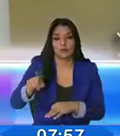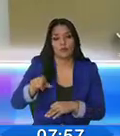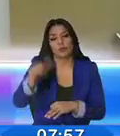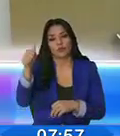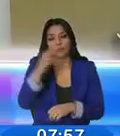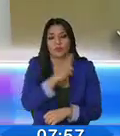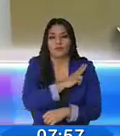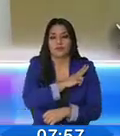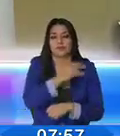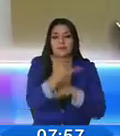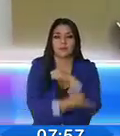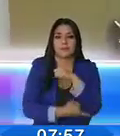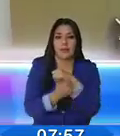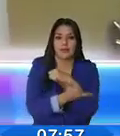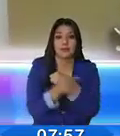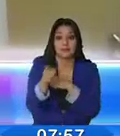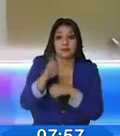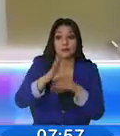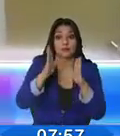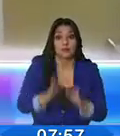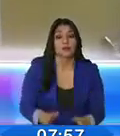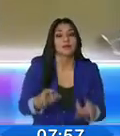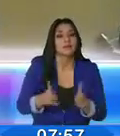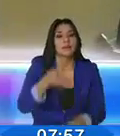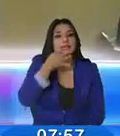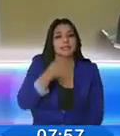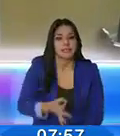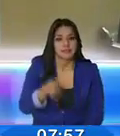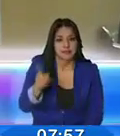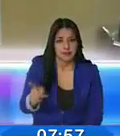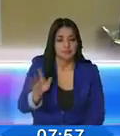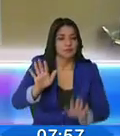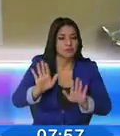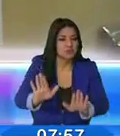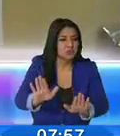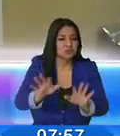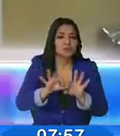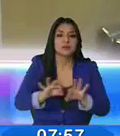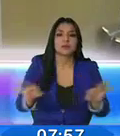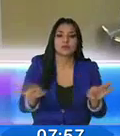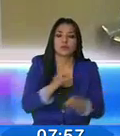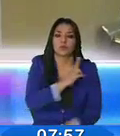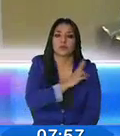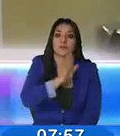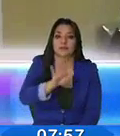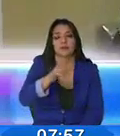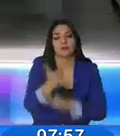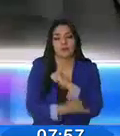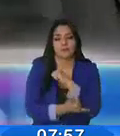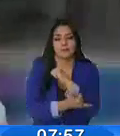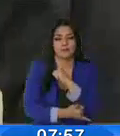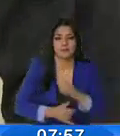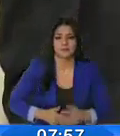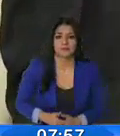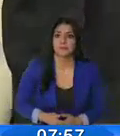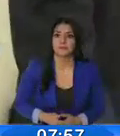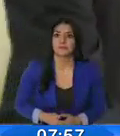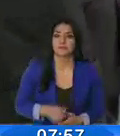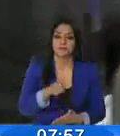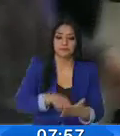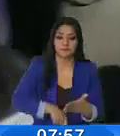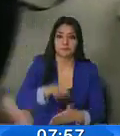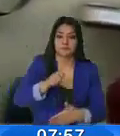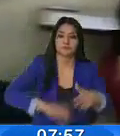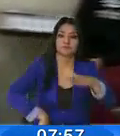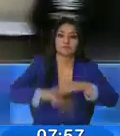universidades extranjeras, porque allá hay ecuatorianos también que rinden el examen que obtuvieron su título en universidades extranjeras. Y se aprueba con un mínimo